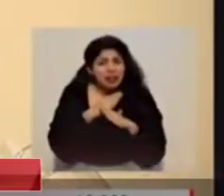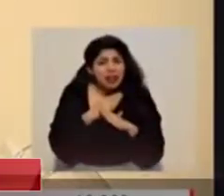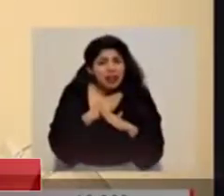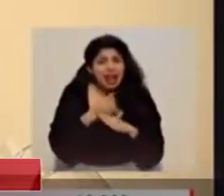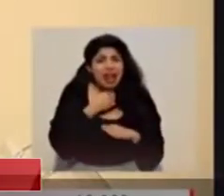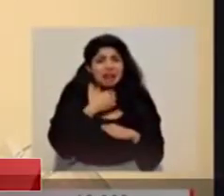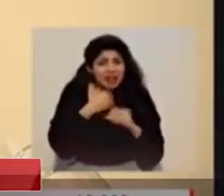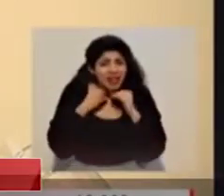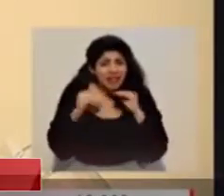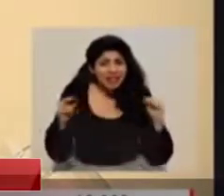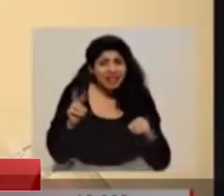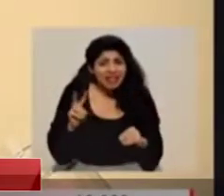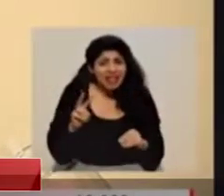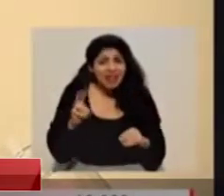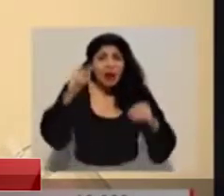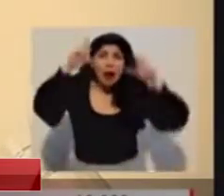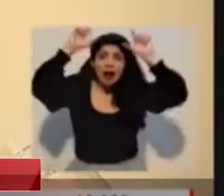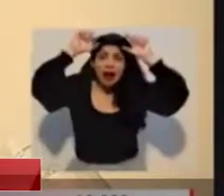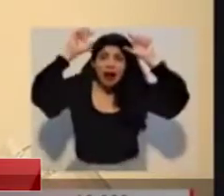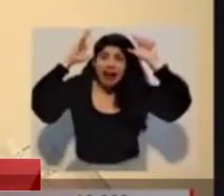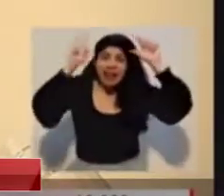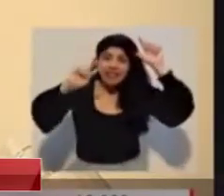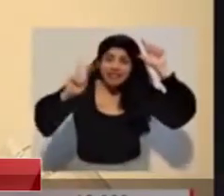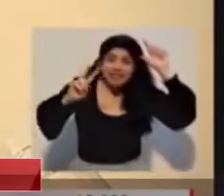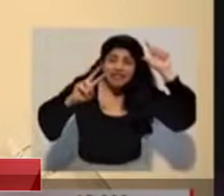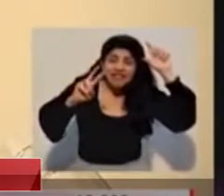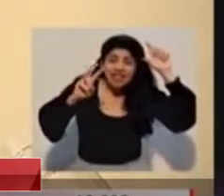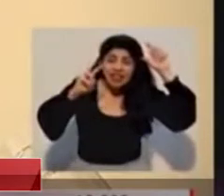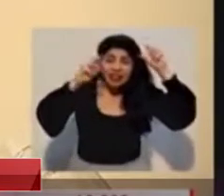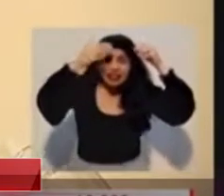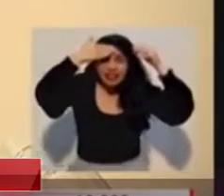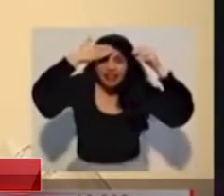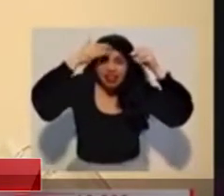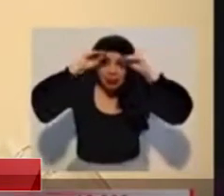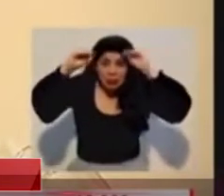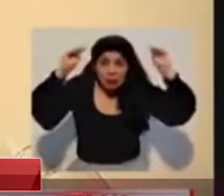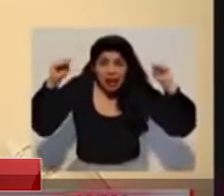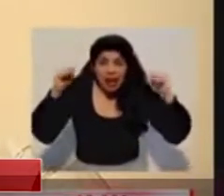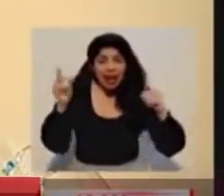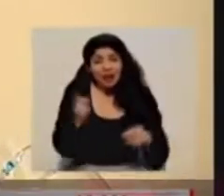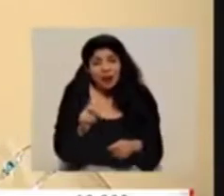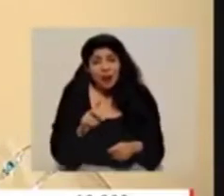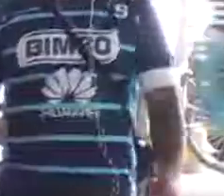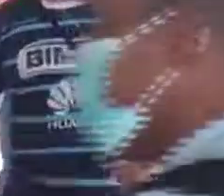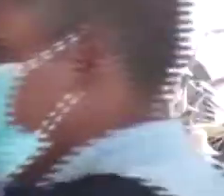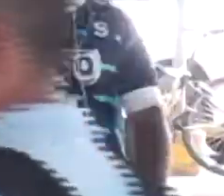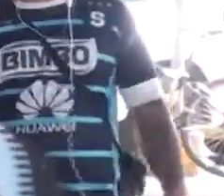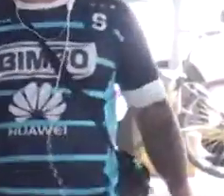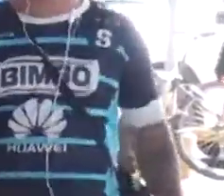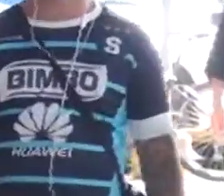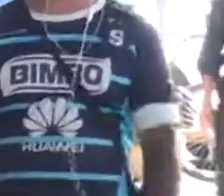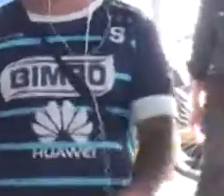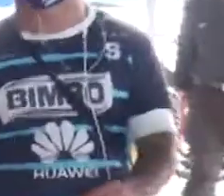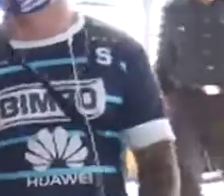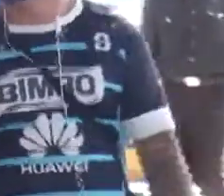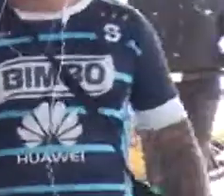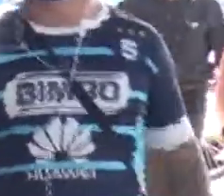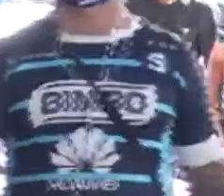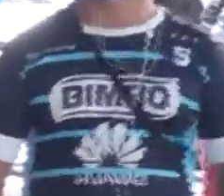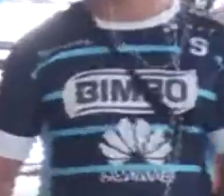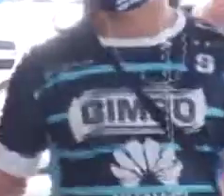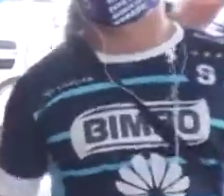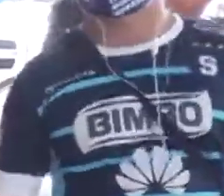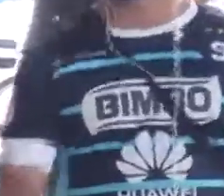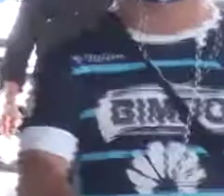transmitiendo el virus o arriba, como que si fuera que el virus se transmite por la frente, ¿verdad? Entonces, absolutamente, esas son posiciones incorrectas.